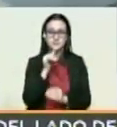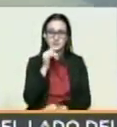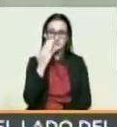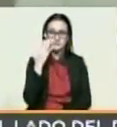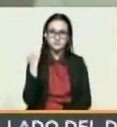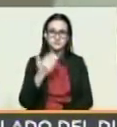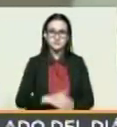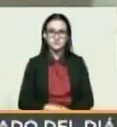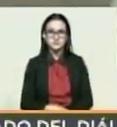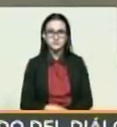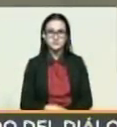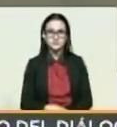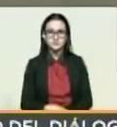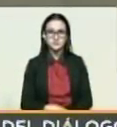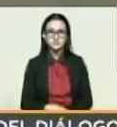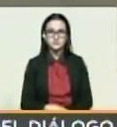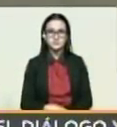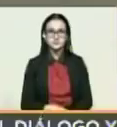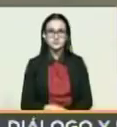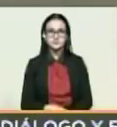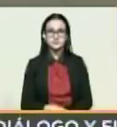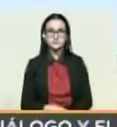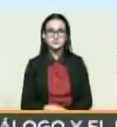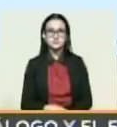todos los detalles en este reporte